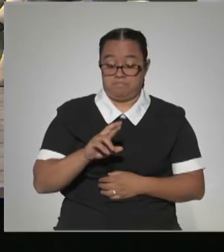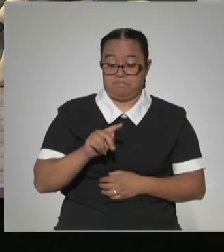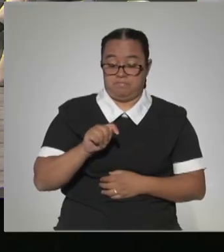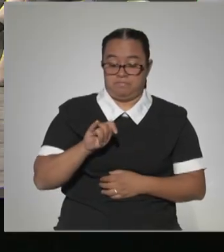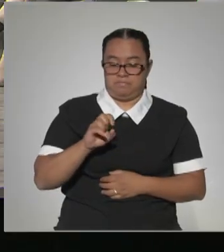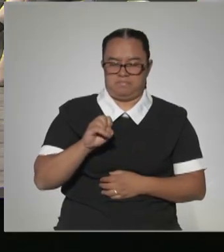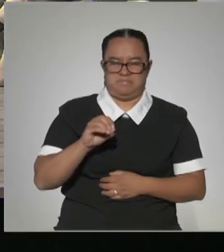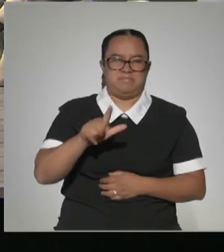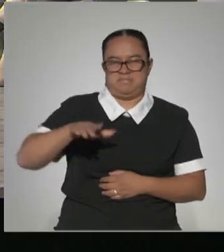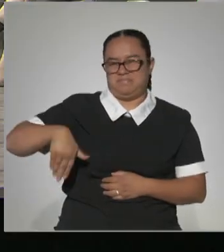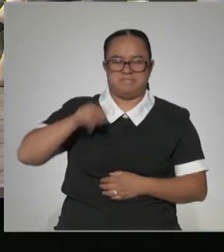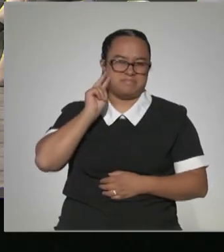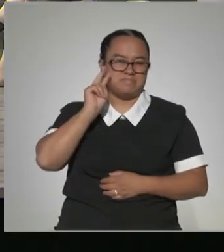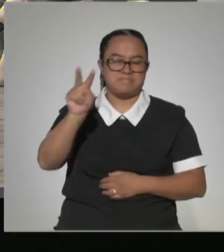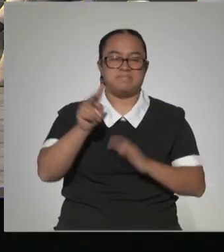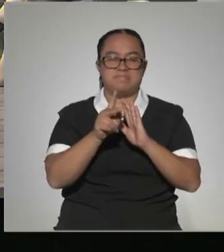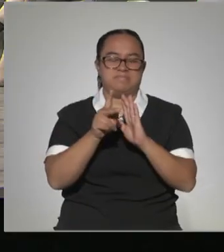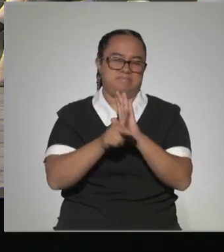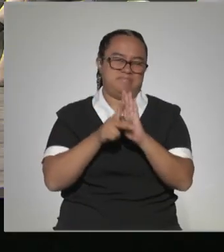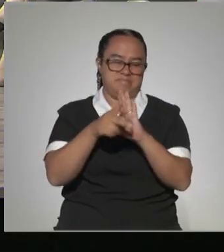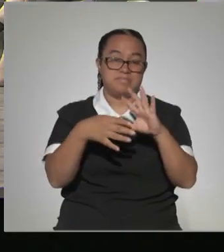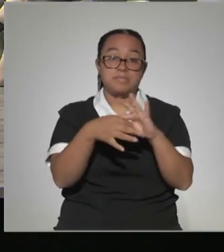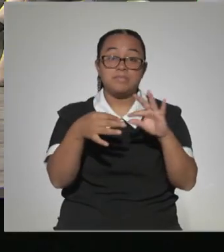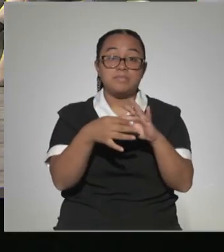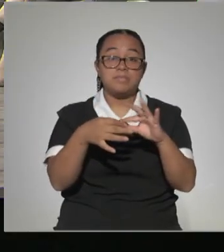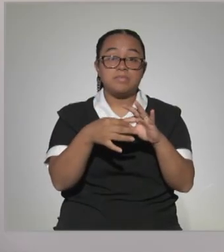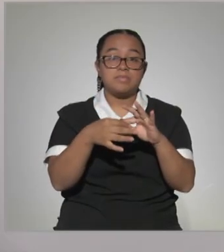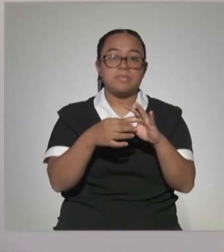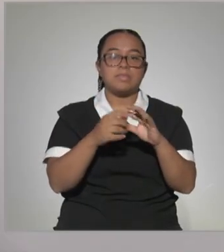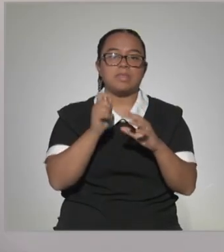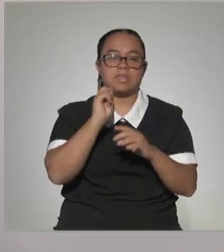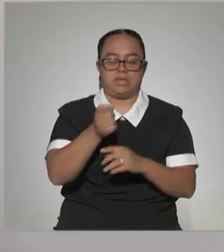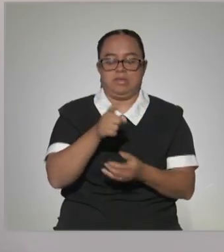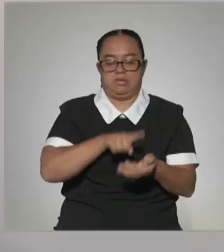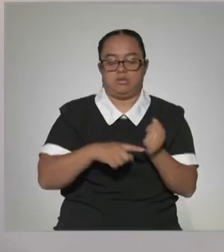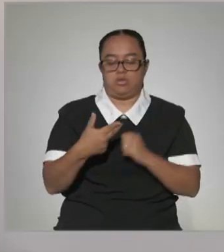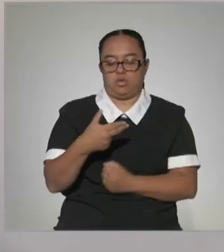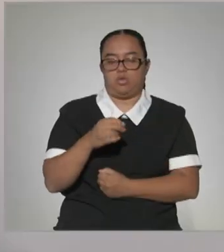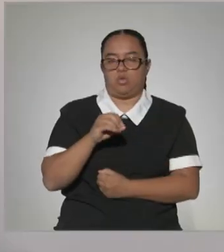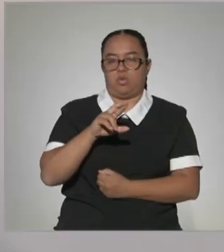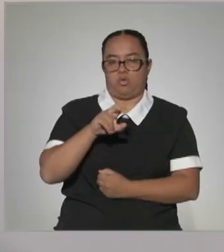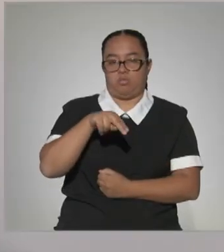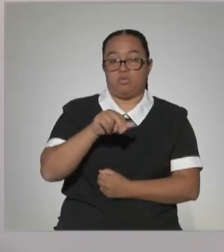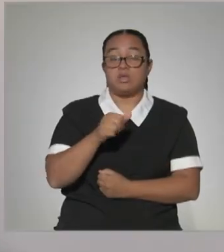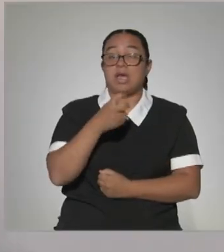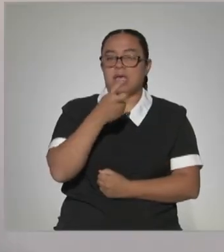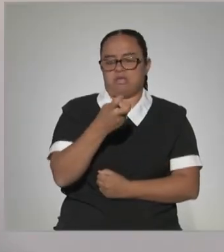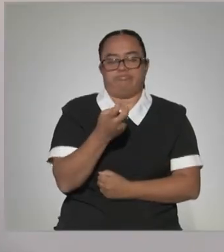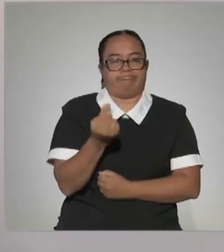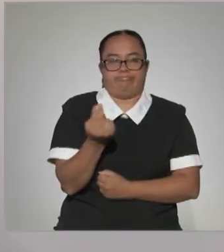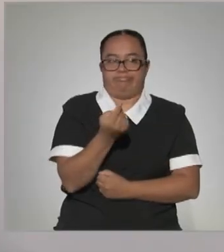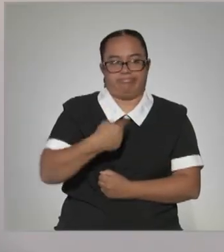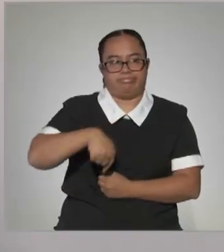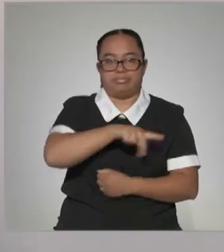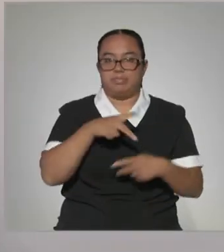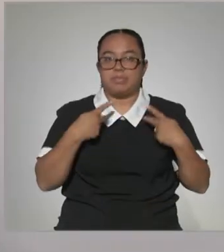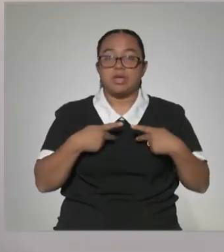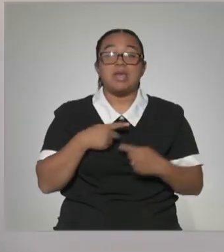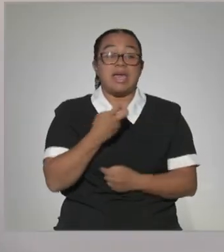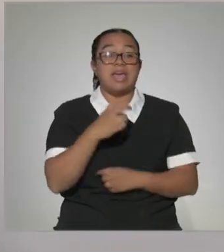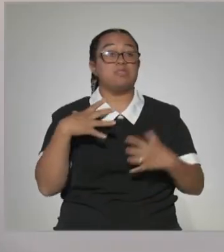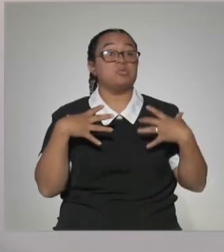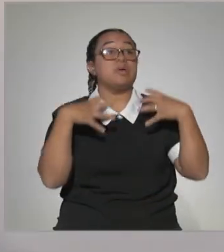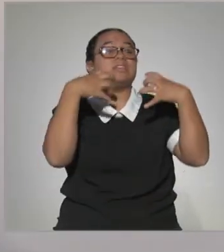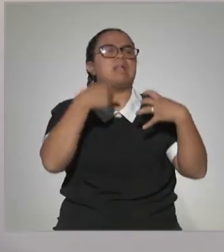muy acertadamente la doctora y la necesitamos porque no podemos vivir sin